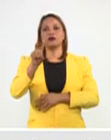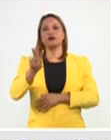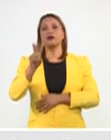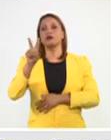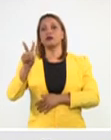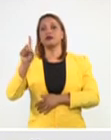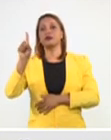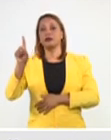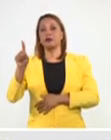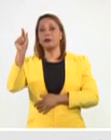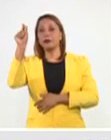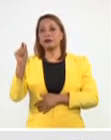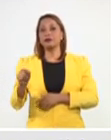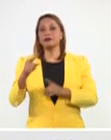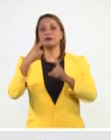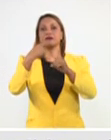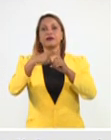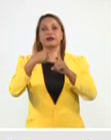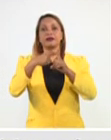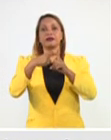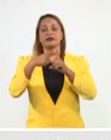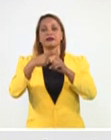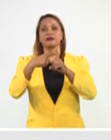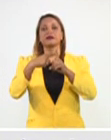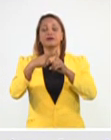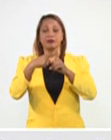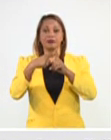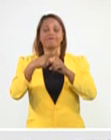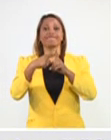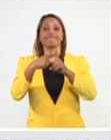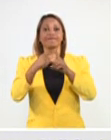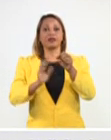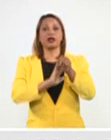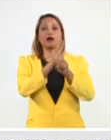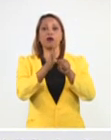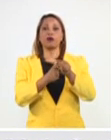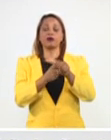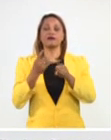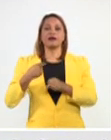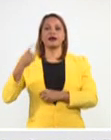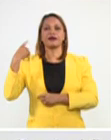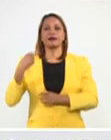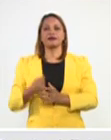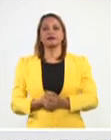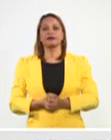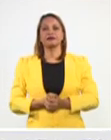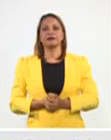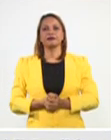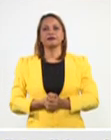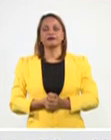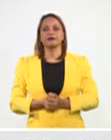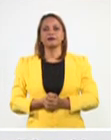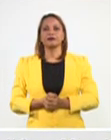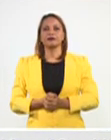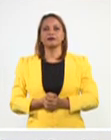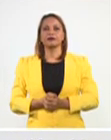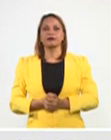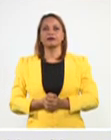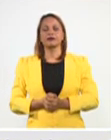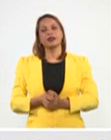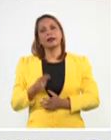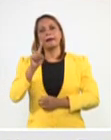9.221 personas con COVID-19 en el día de ayer. Estamos hablando de